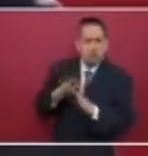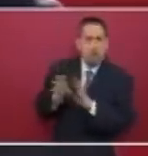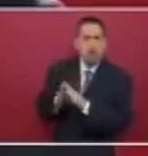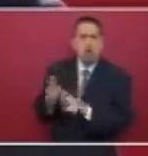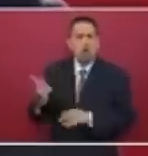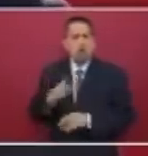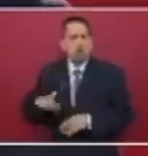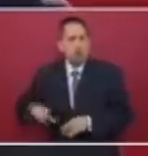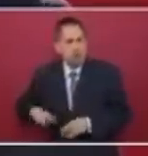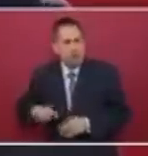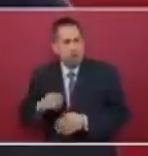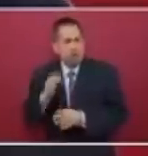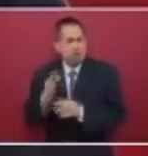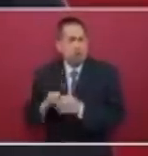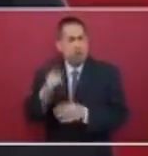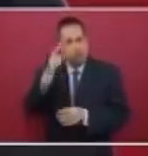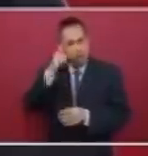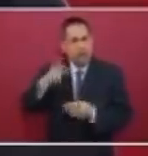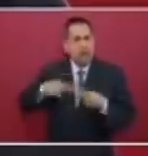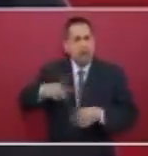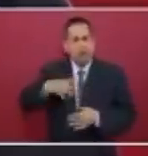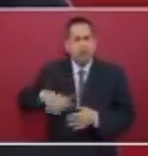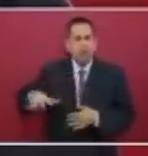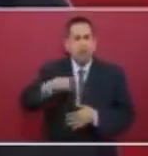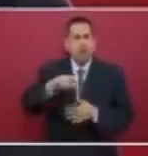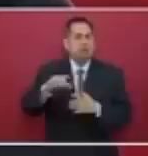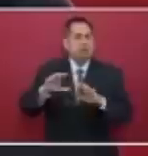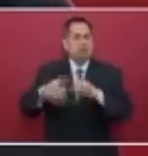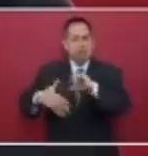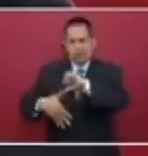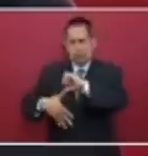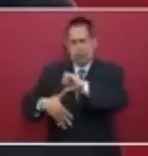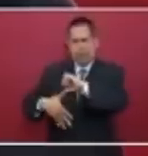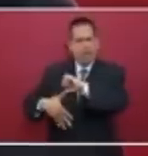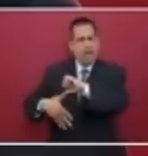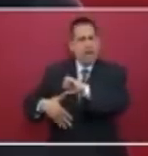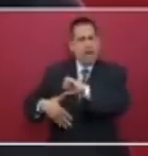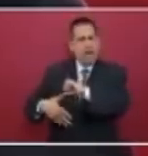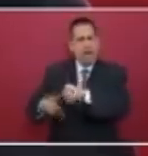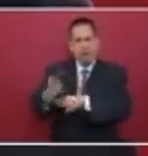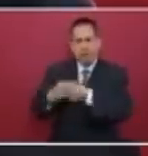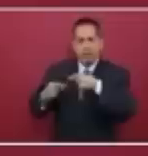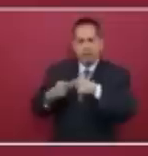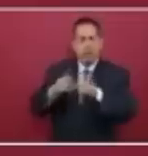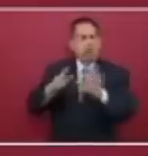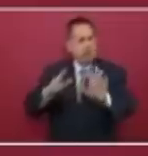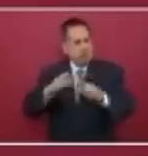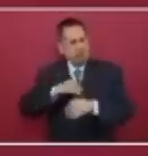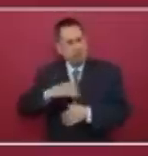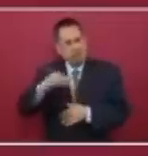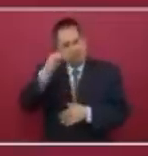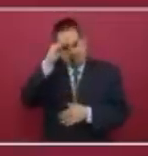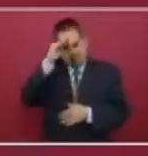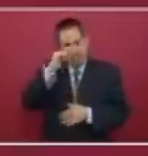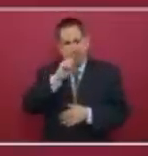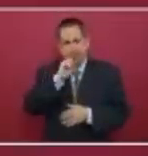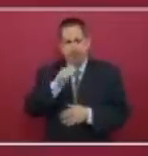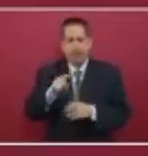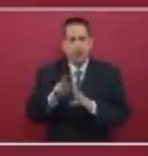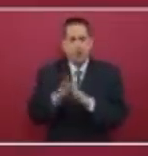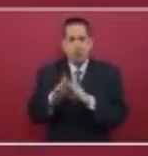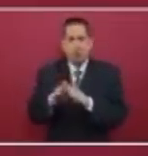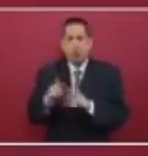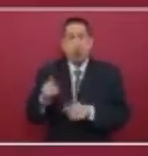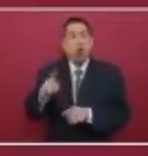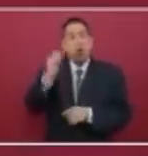dos gobiernos y para los pueblos de centroamérica del país considerando también el